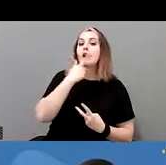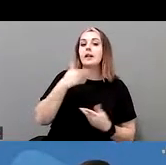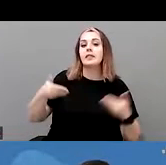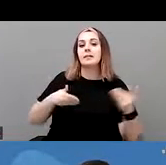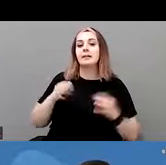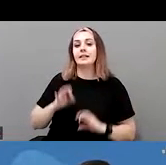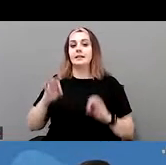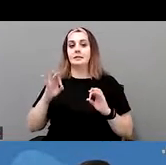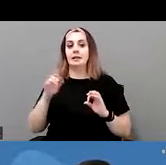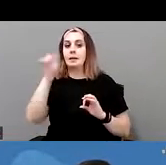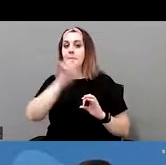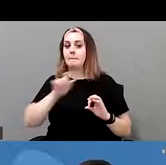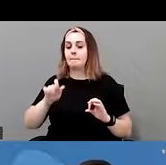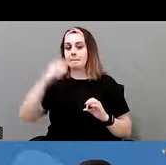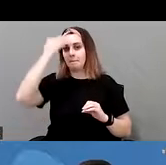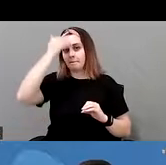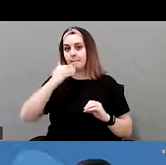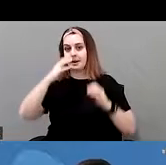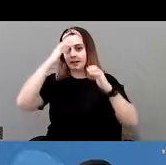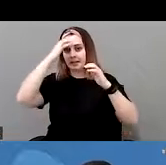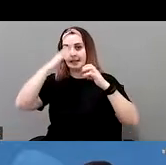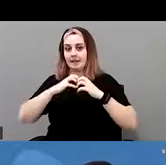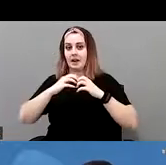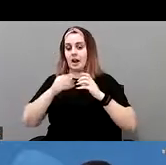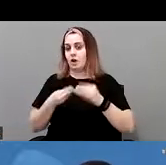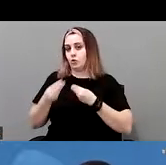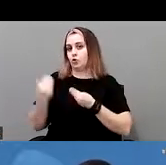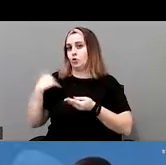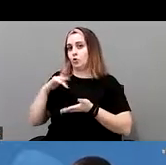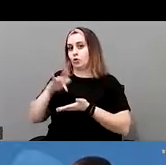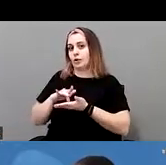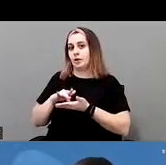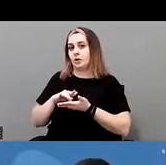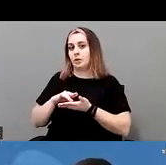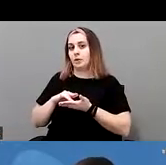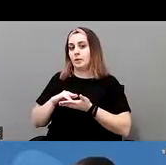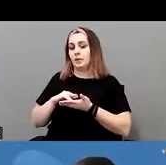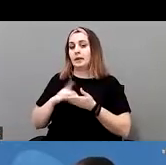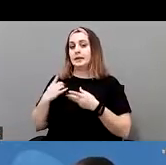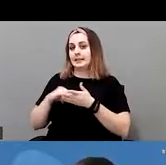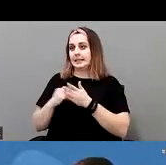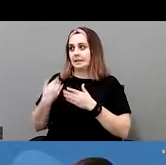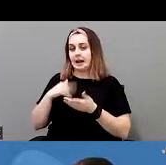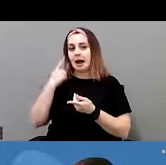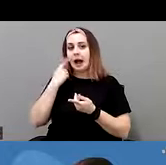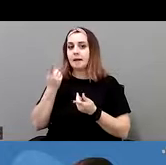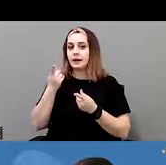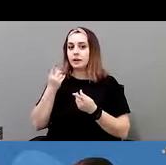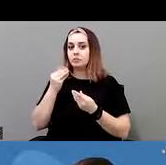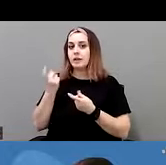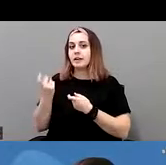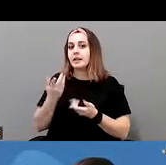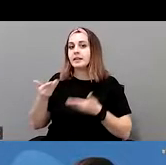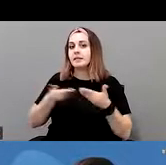concretas de las personas que hacen uso de con parálisis cerebral, que hacen uso de estos sistemas, así como de